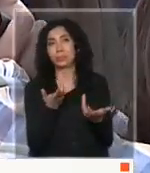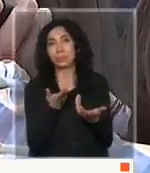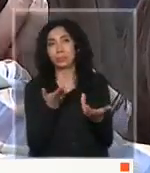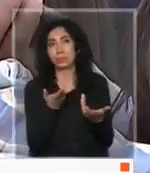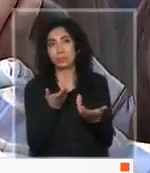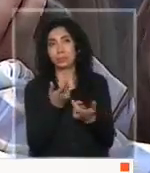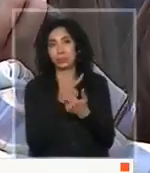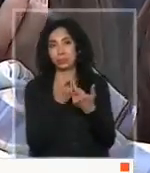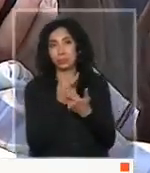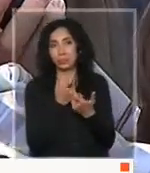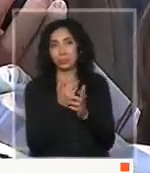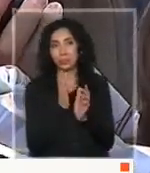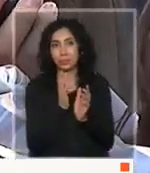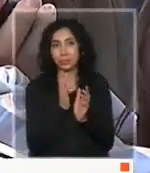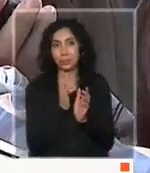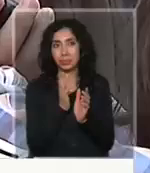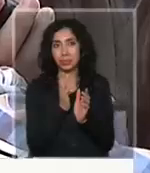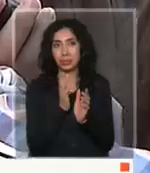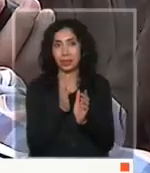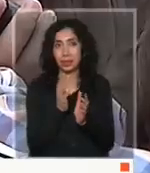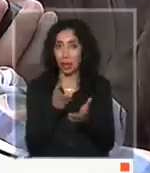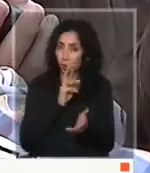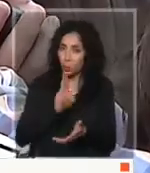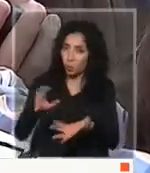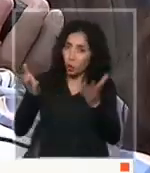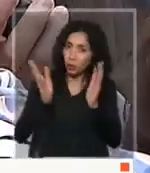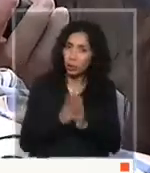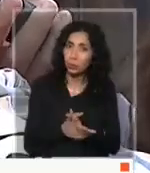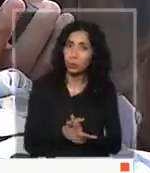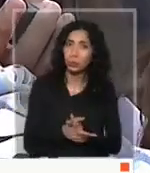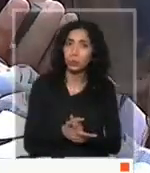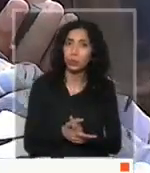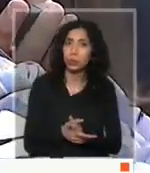Lo estaba proponiendo de vocero también.